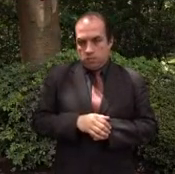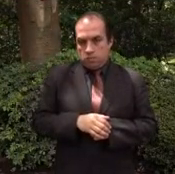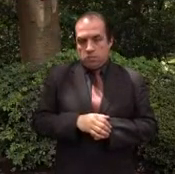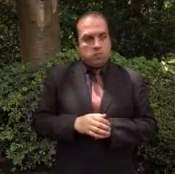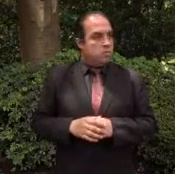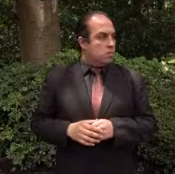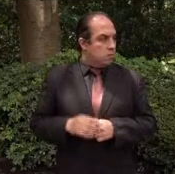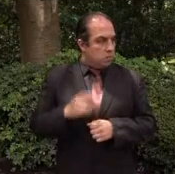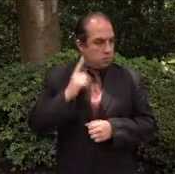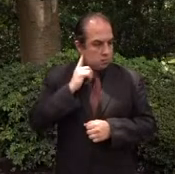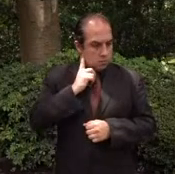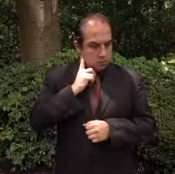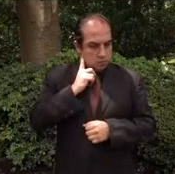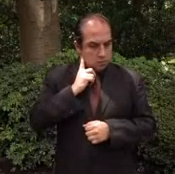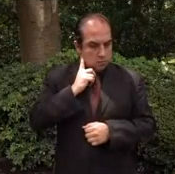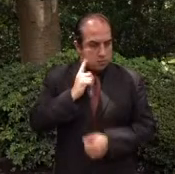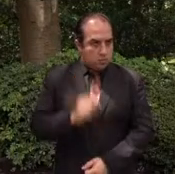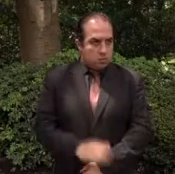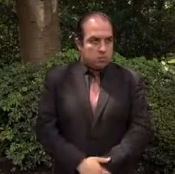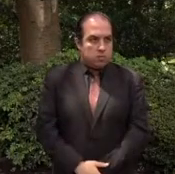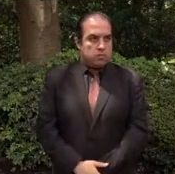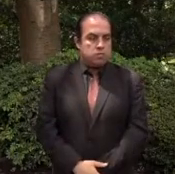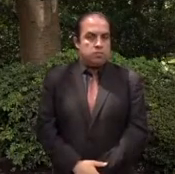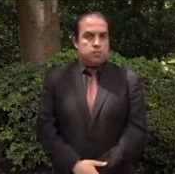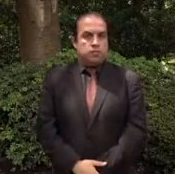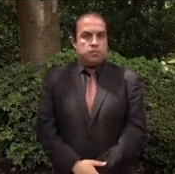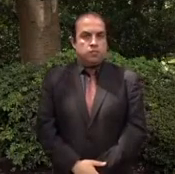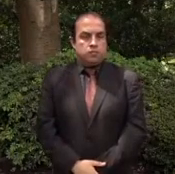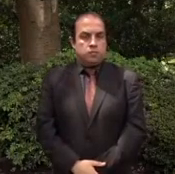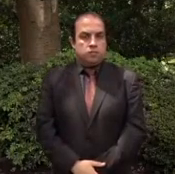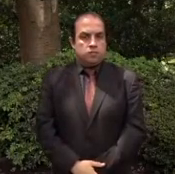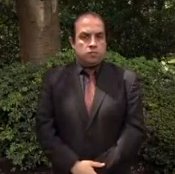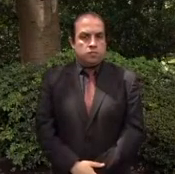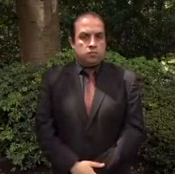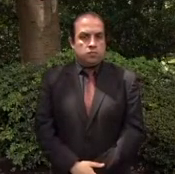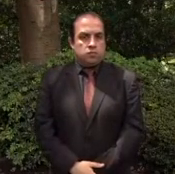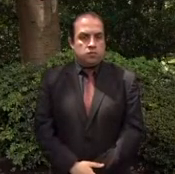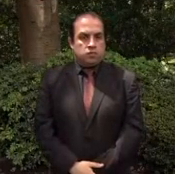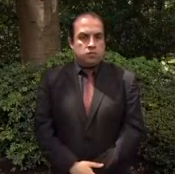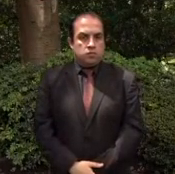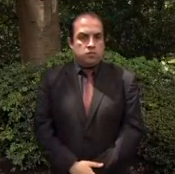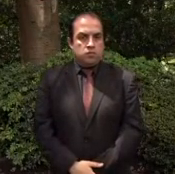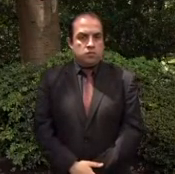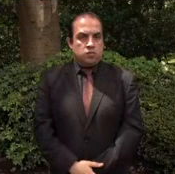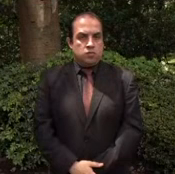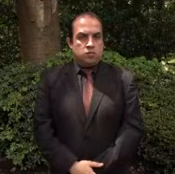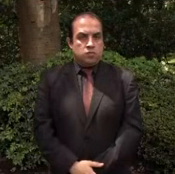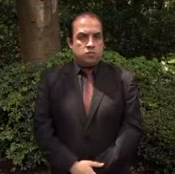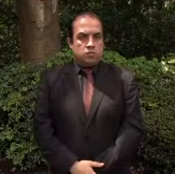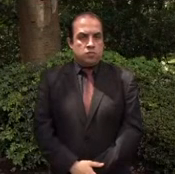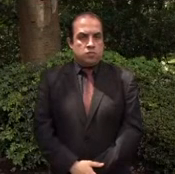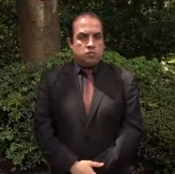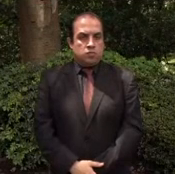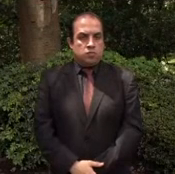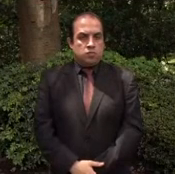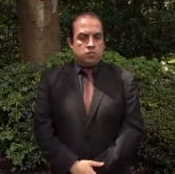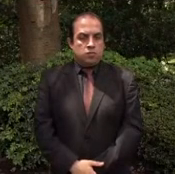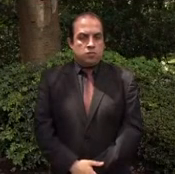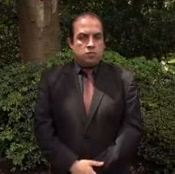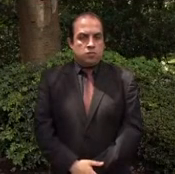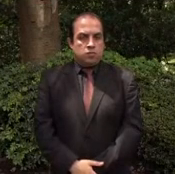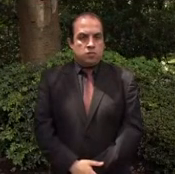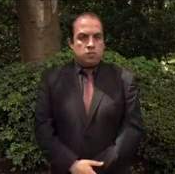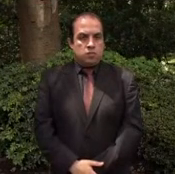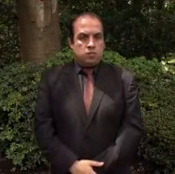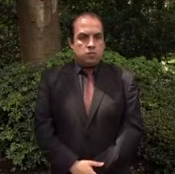equivoco, 2002-2003. Era solamente un parque urbano y hoy tiene una categoría de mayor